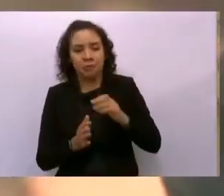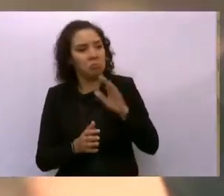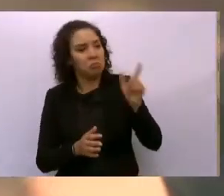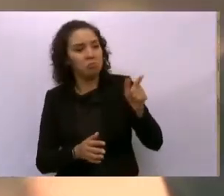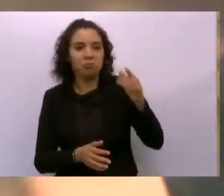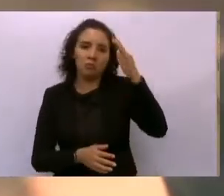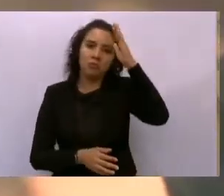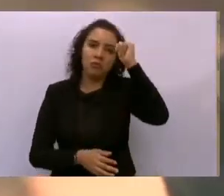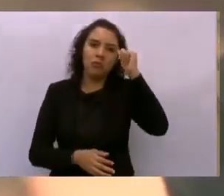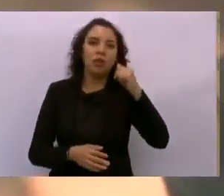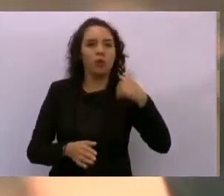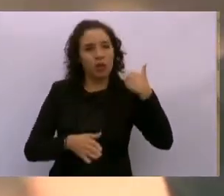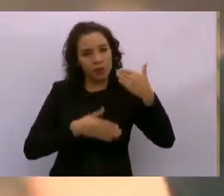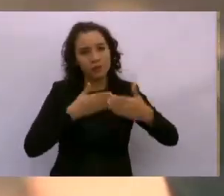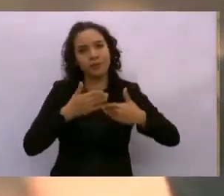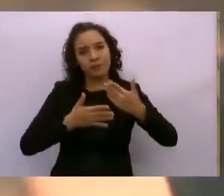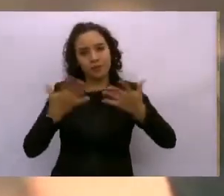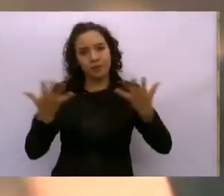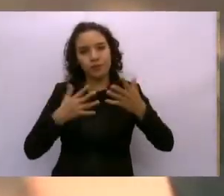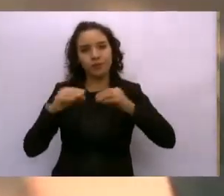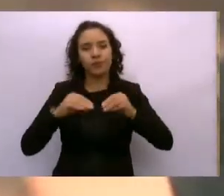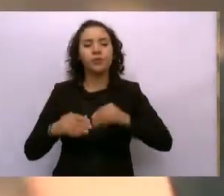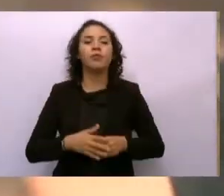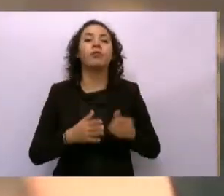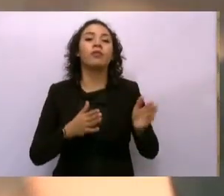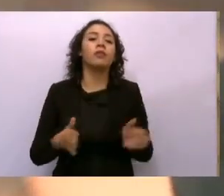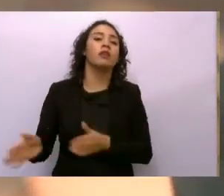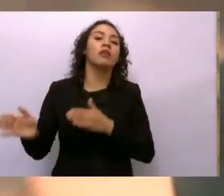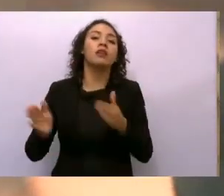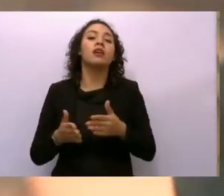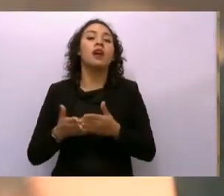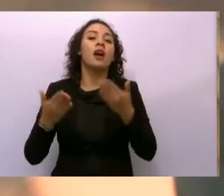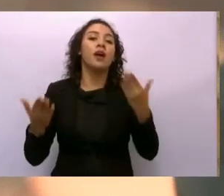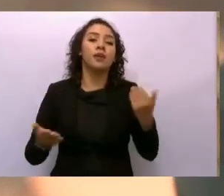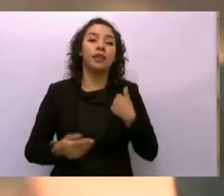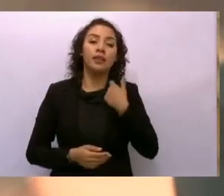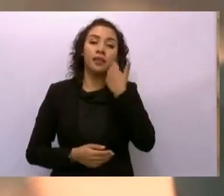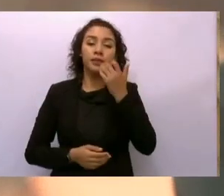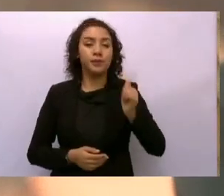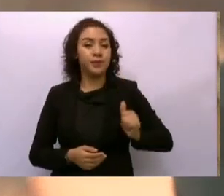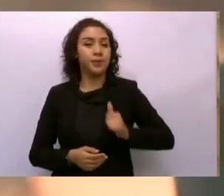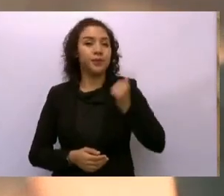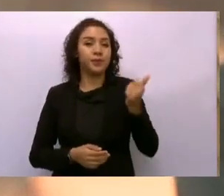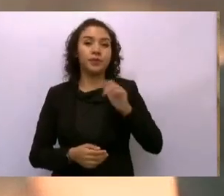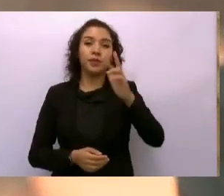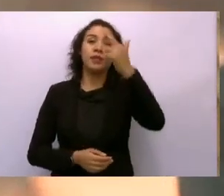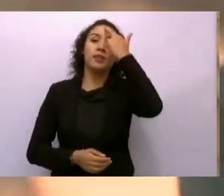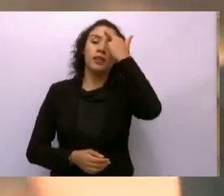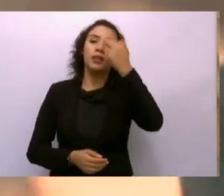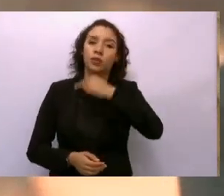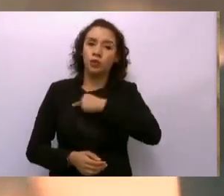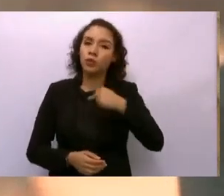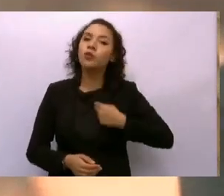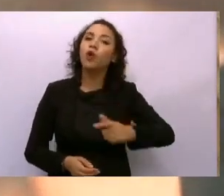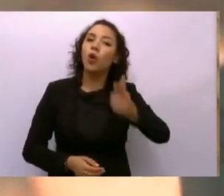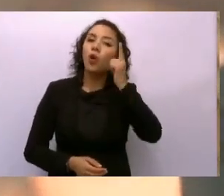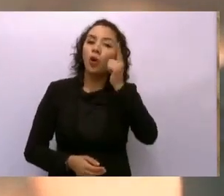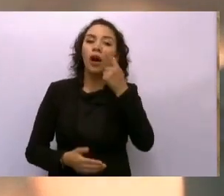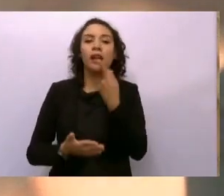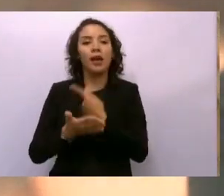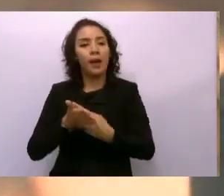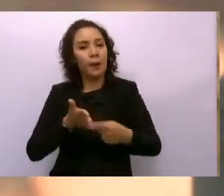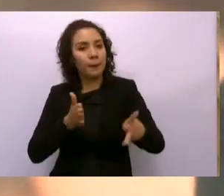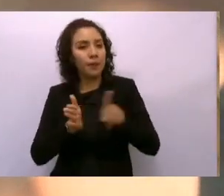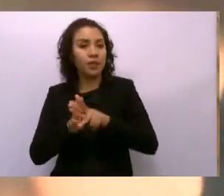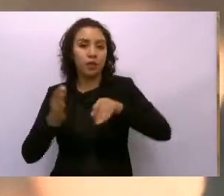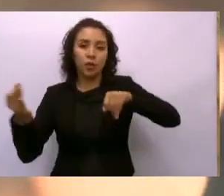aprovechar para reiterar el compromiso de que vamos a basificar a todos